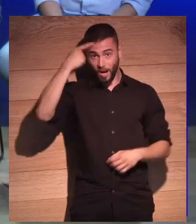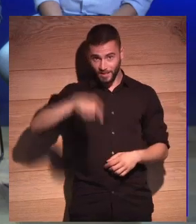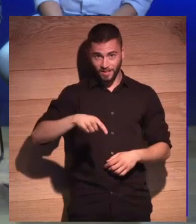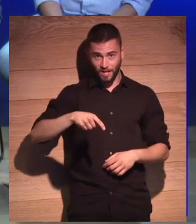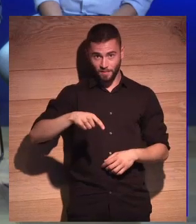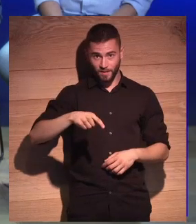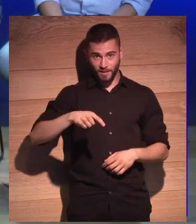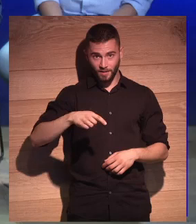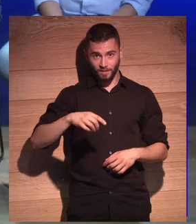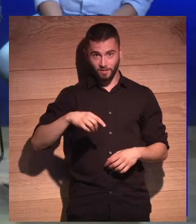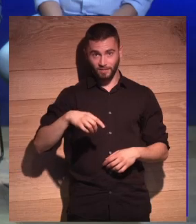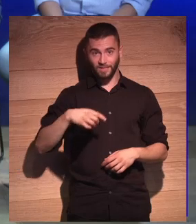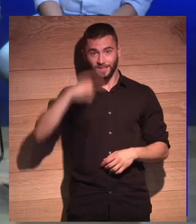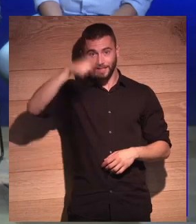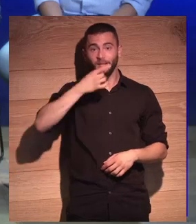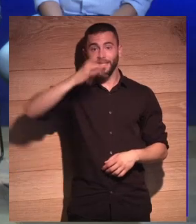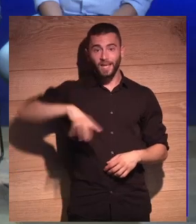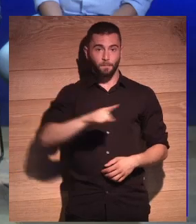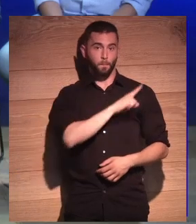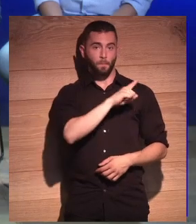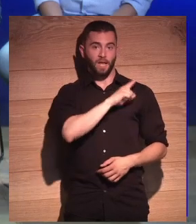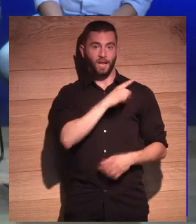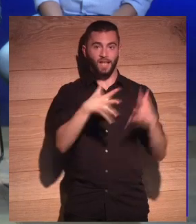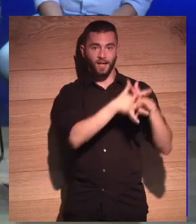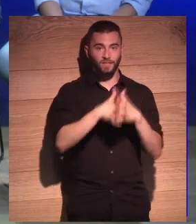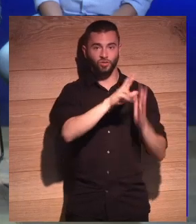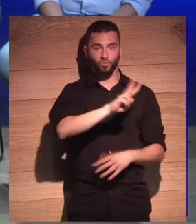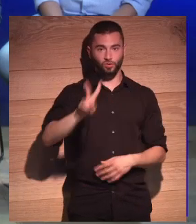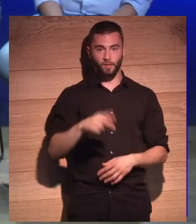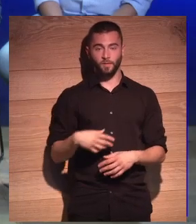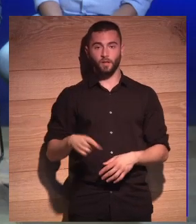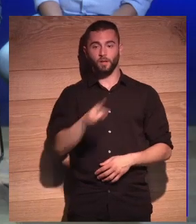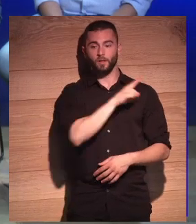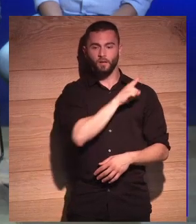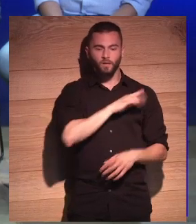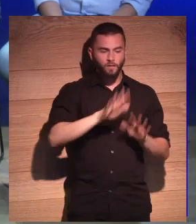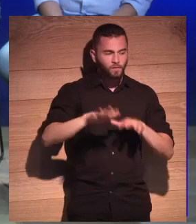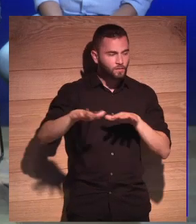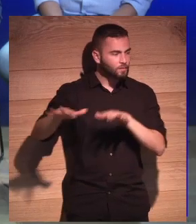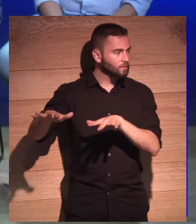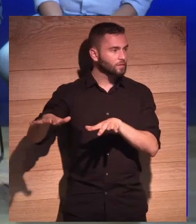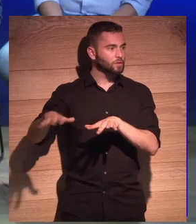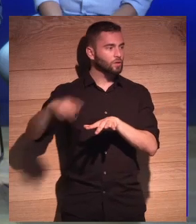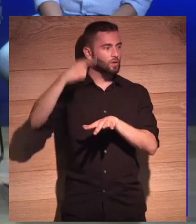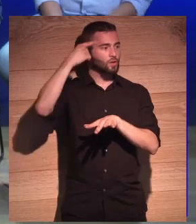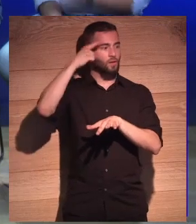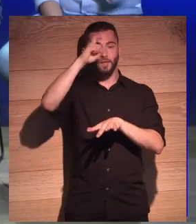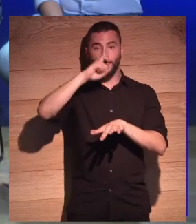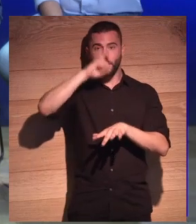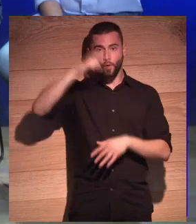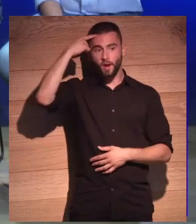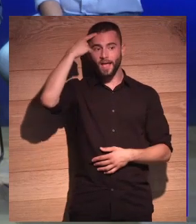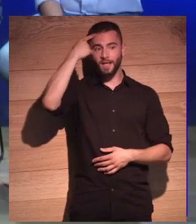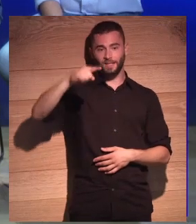primero los militares norteamericanos. Todos los soldados que fueron a la tormenta del desierto se sabían de memoria hasta